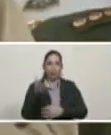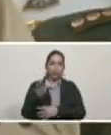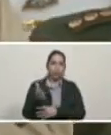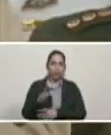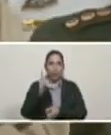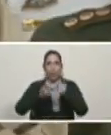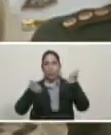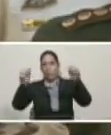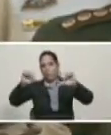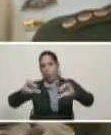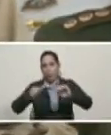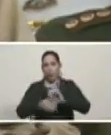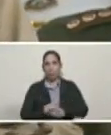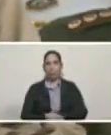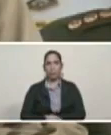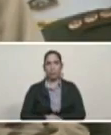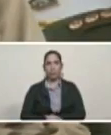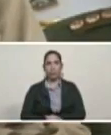mal.